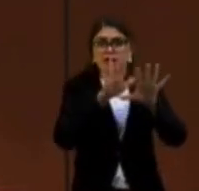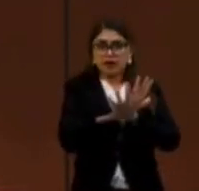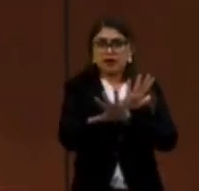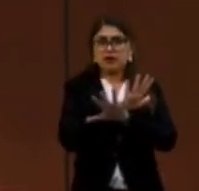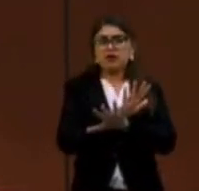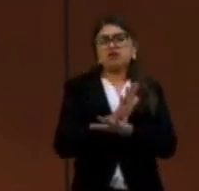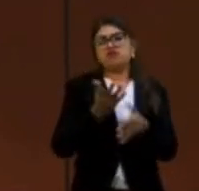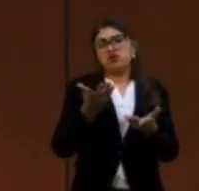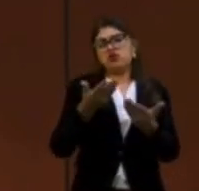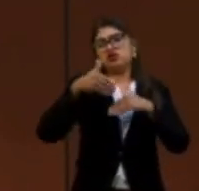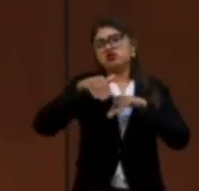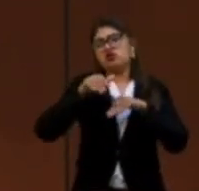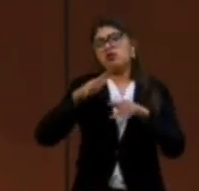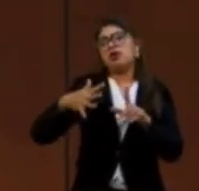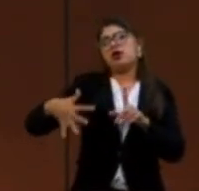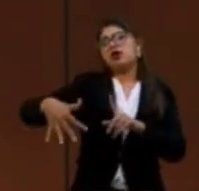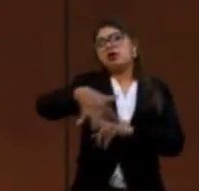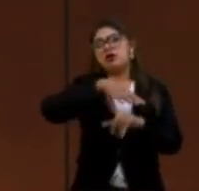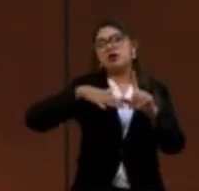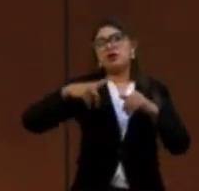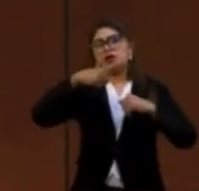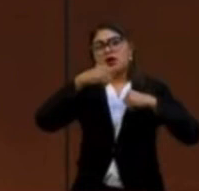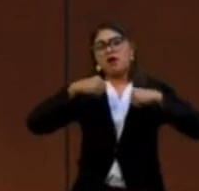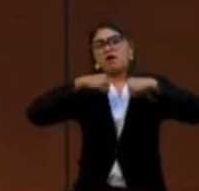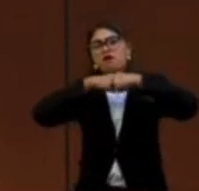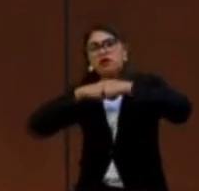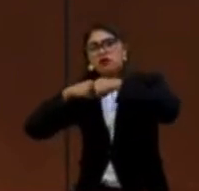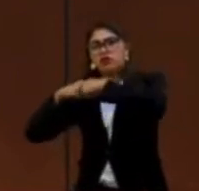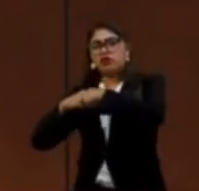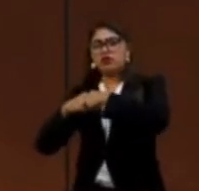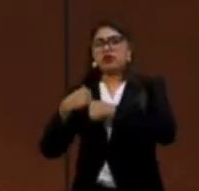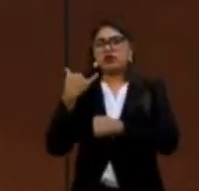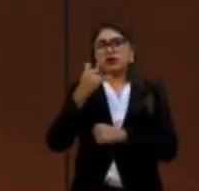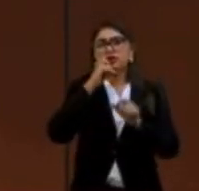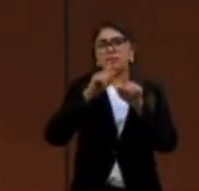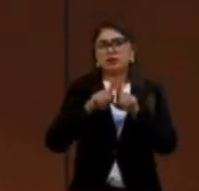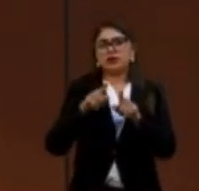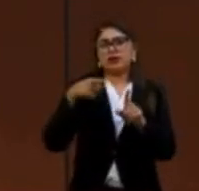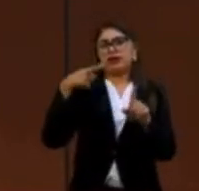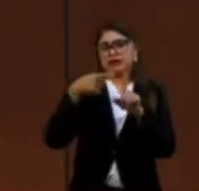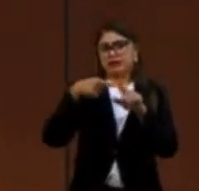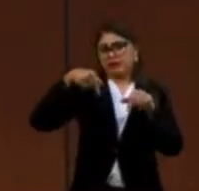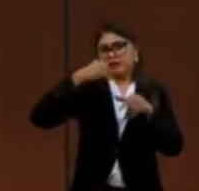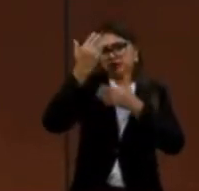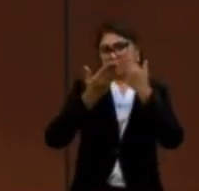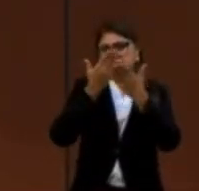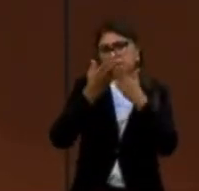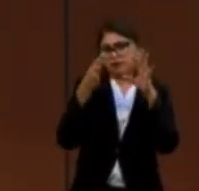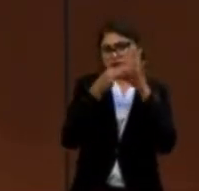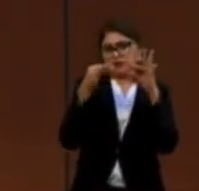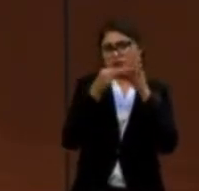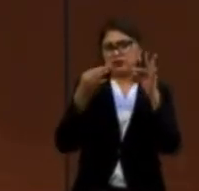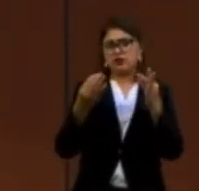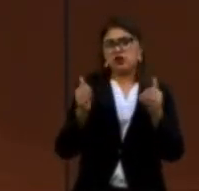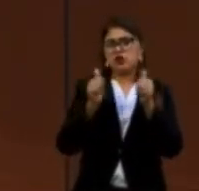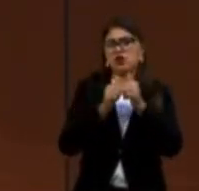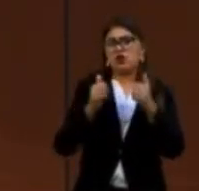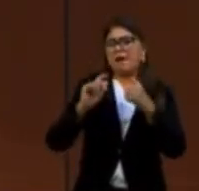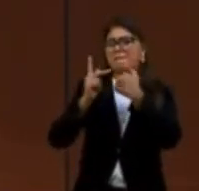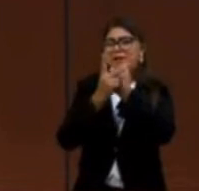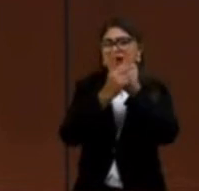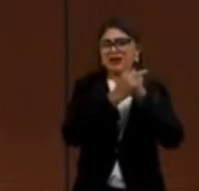está sucediendo en la frontera y, como específicamente se menciona en esta iniciativa, con nuestros países